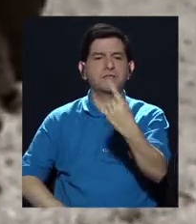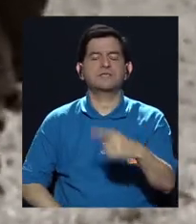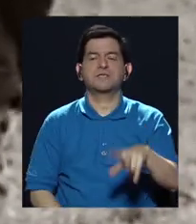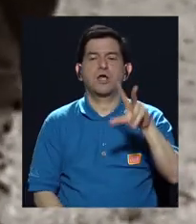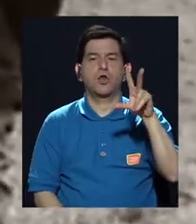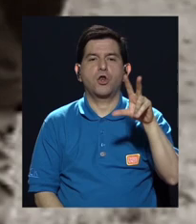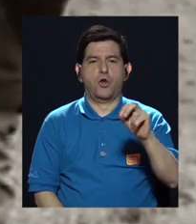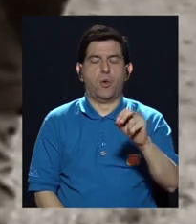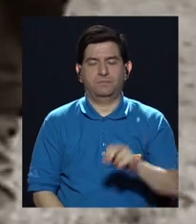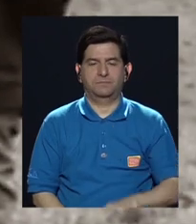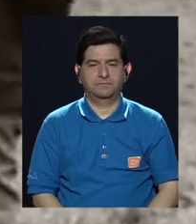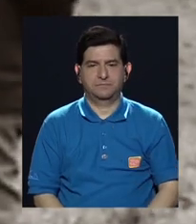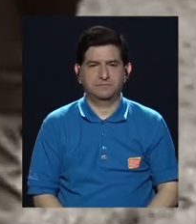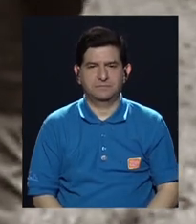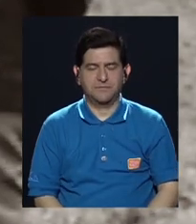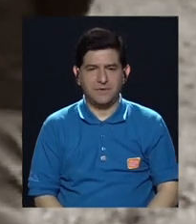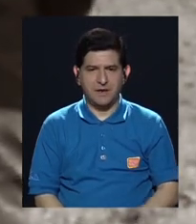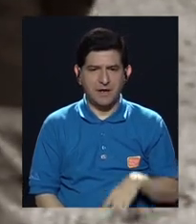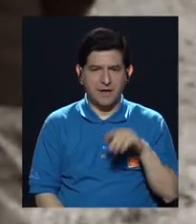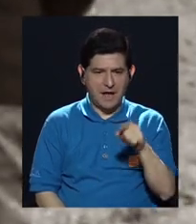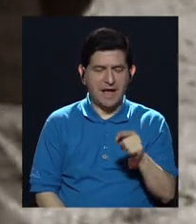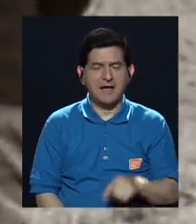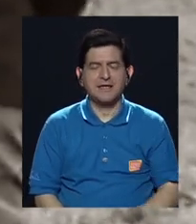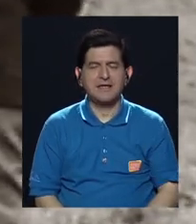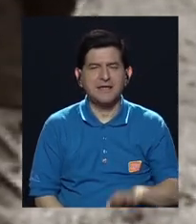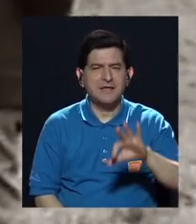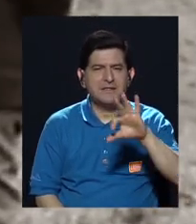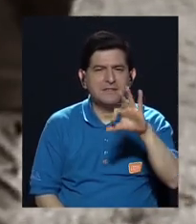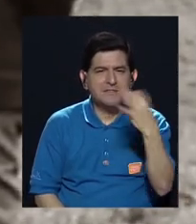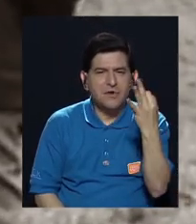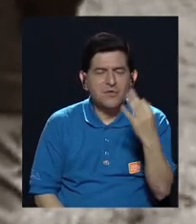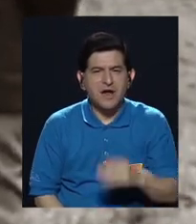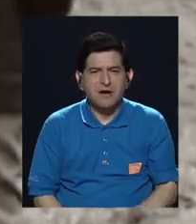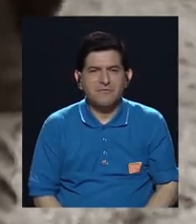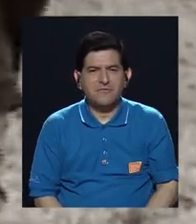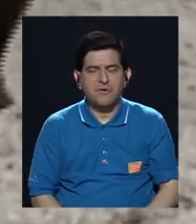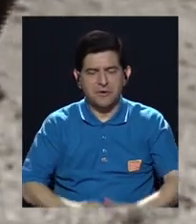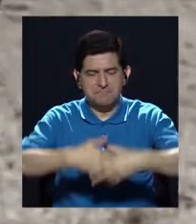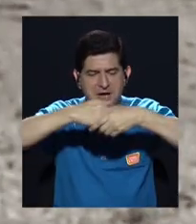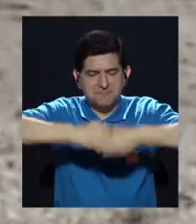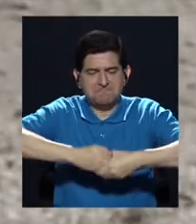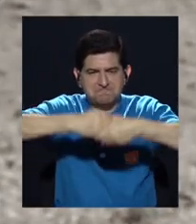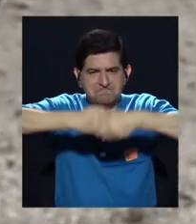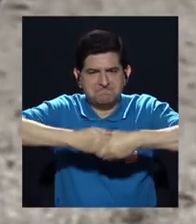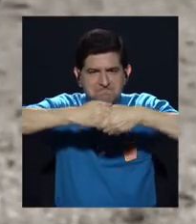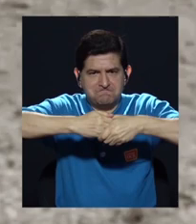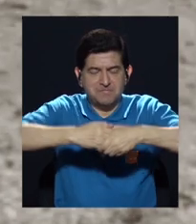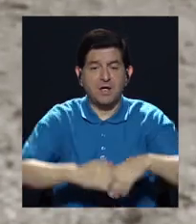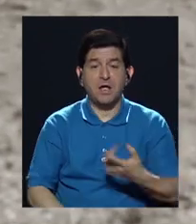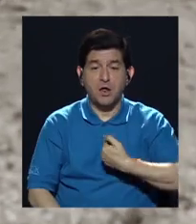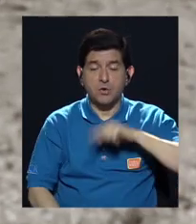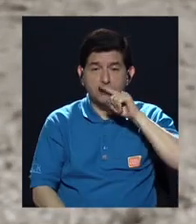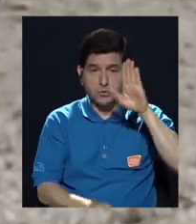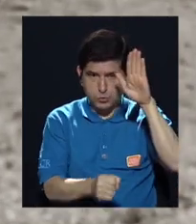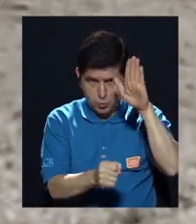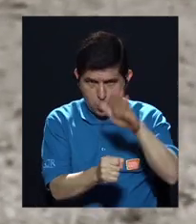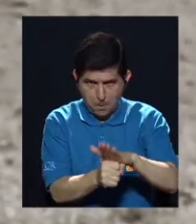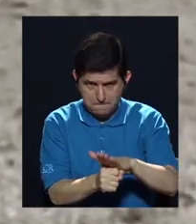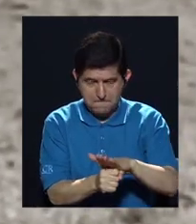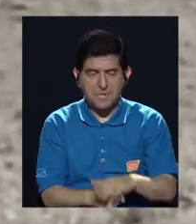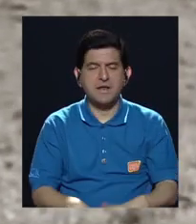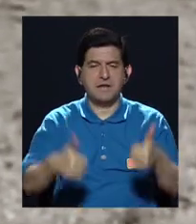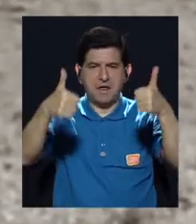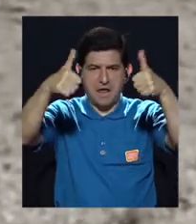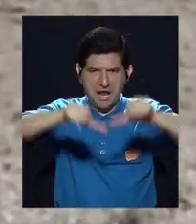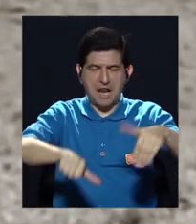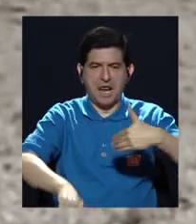decir no, con un pelo de bigote y un apretón de manos vamos a sellar